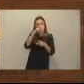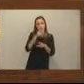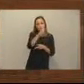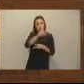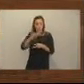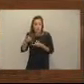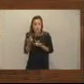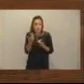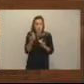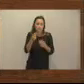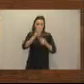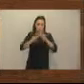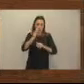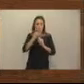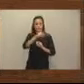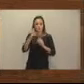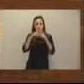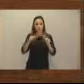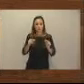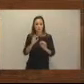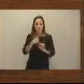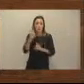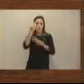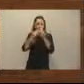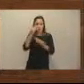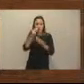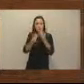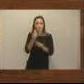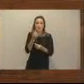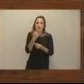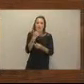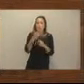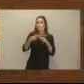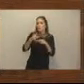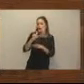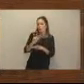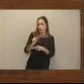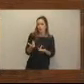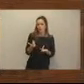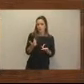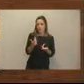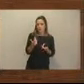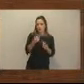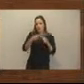creo, a calificarlo de política low cost. Supongo que será en contraposición a la política sobre cost.